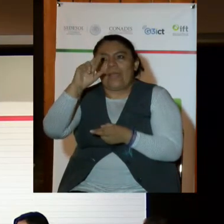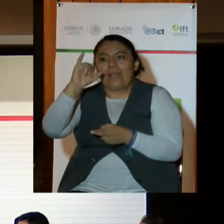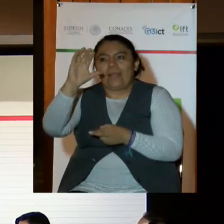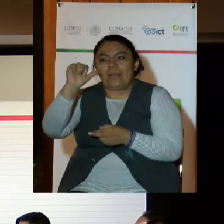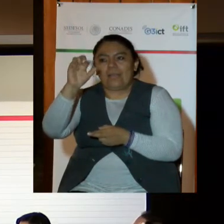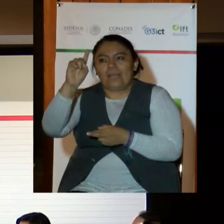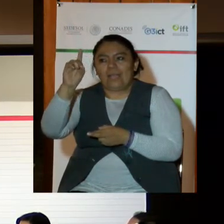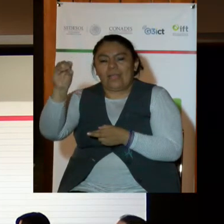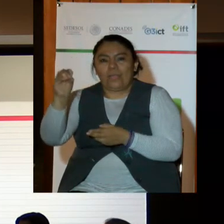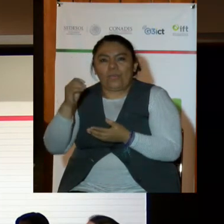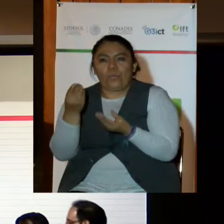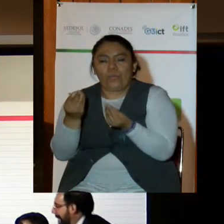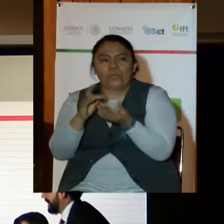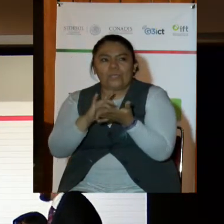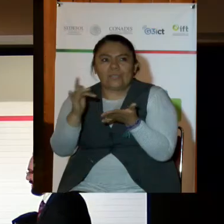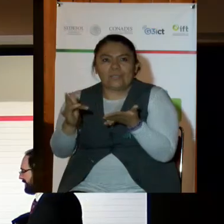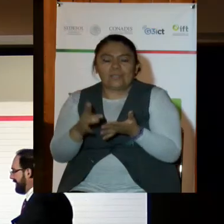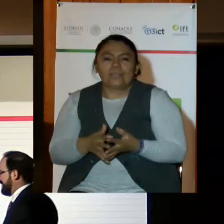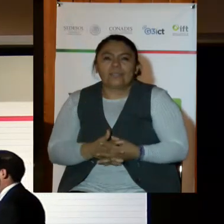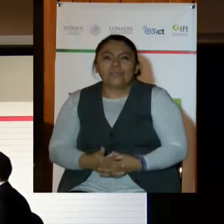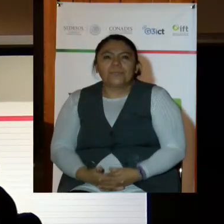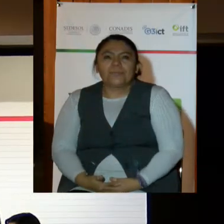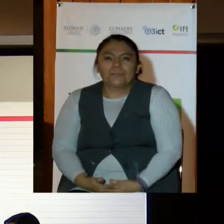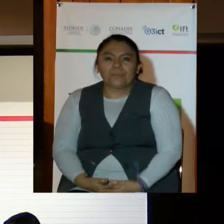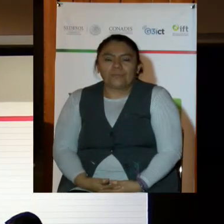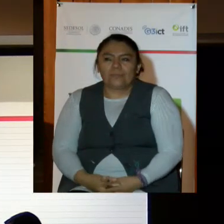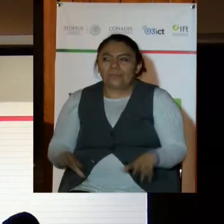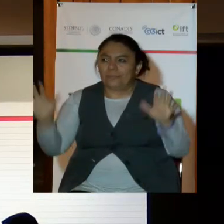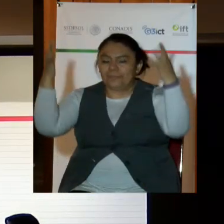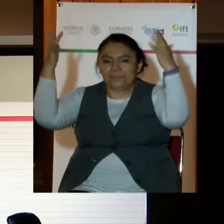muchas gracias y entregamos los reconocimientos.